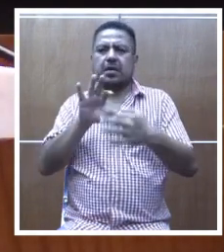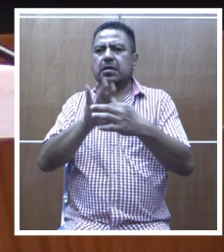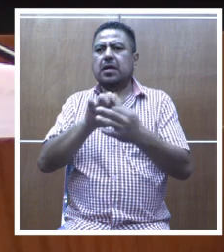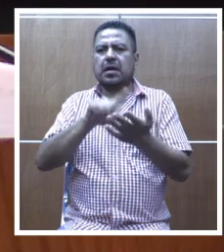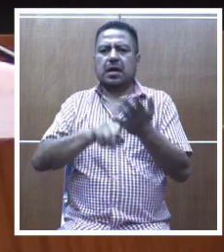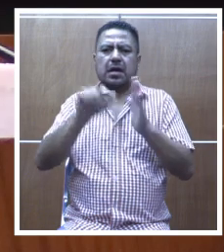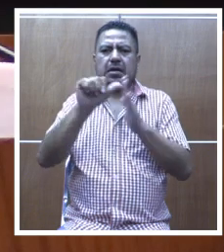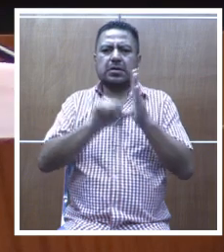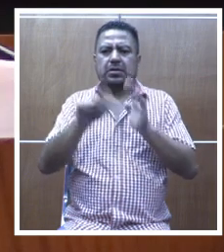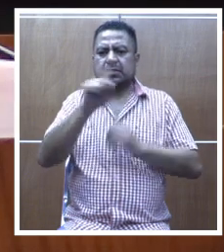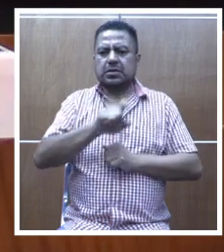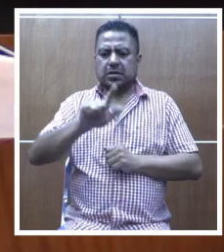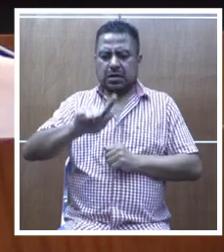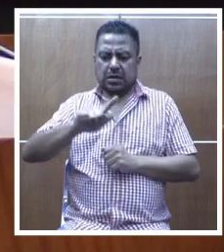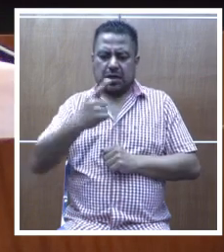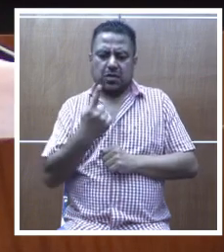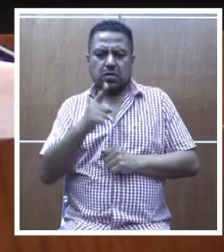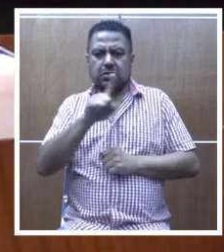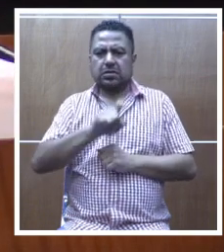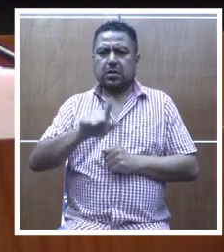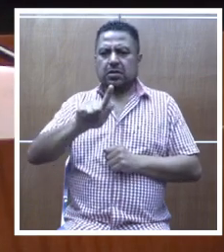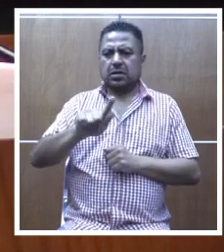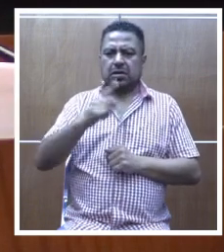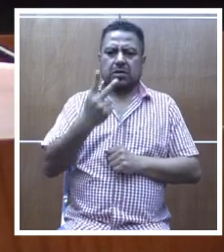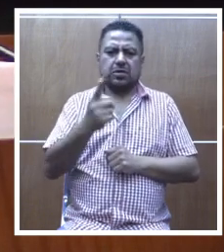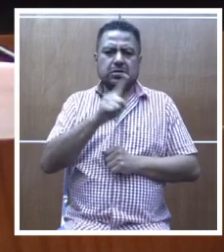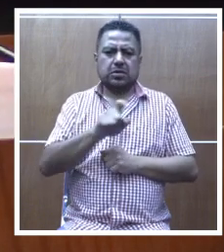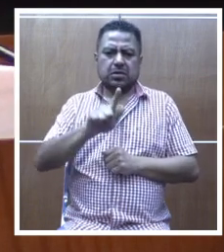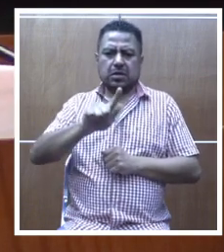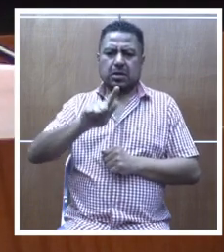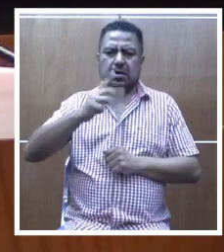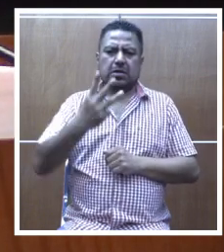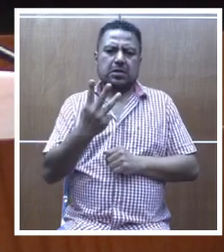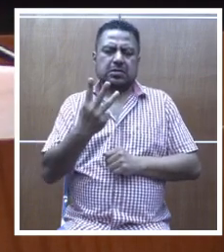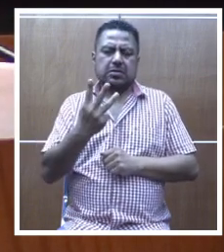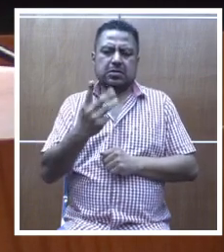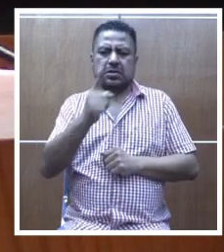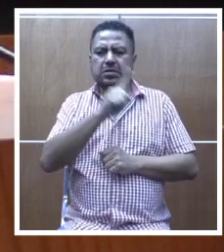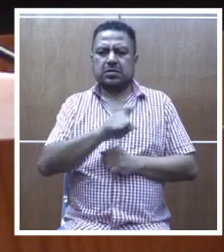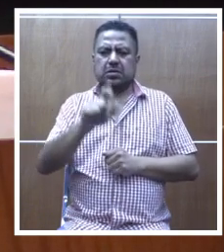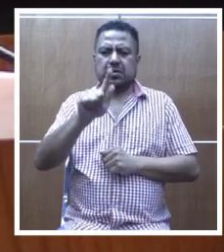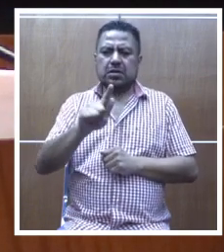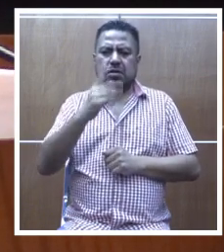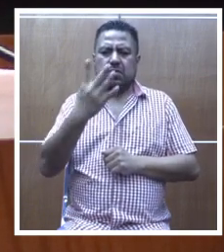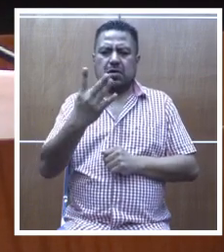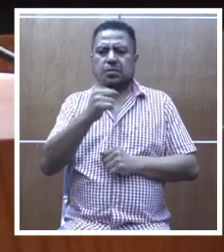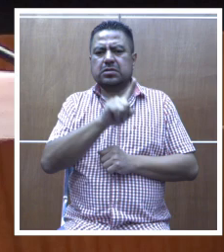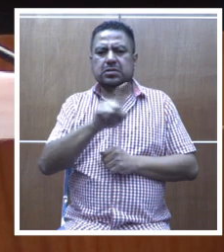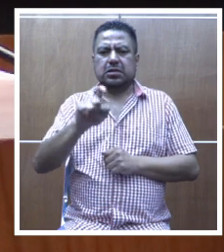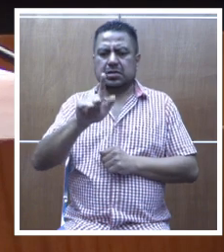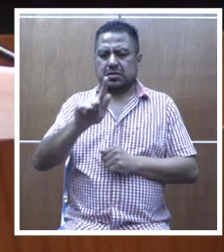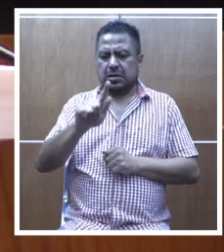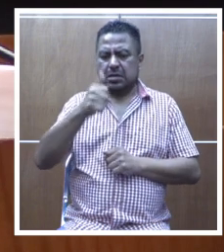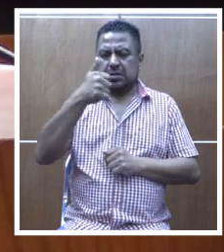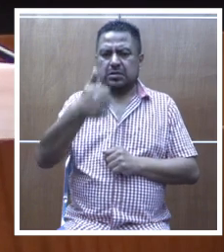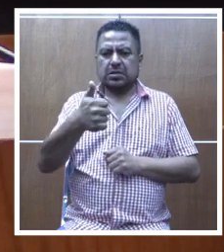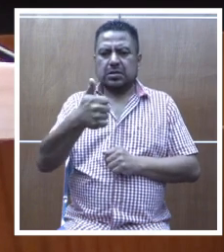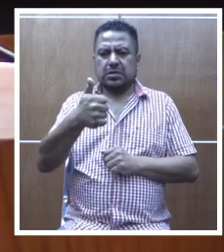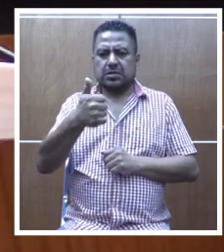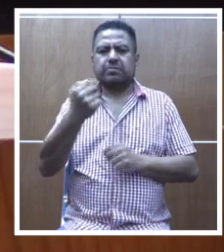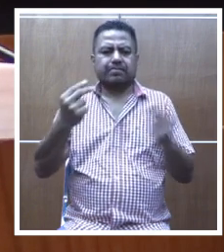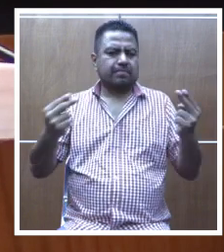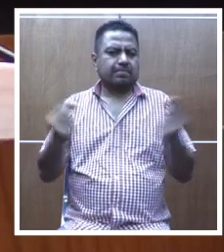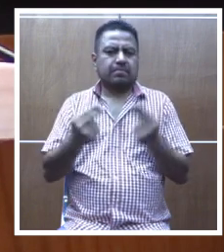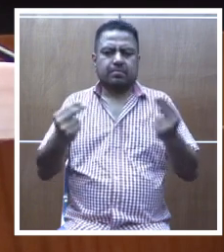los artículos 171, 172, 173, 174 y 176. Es